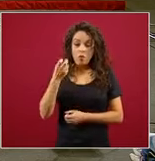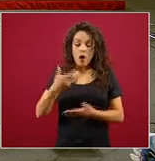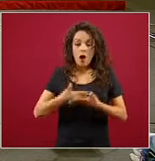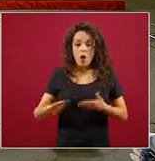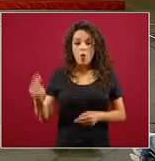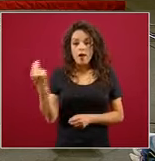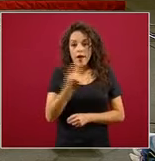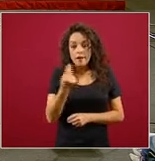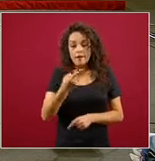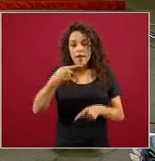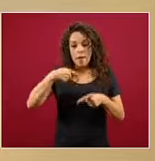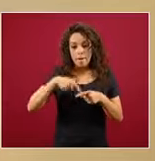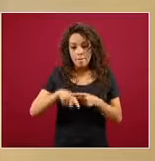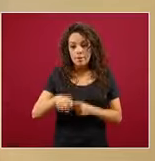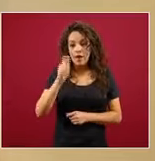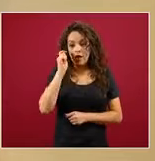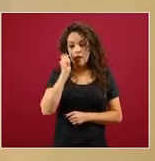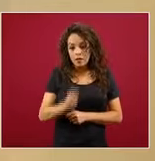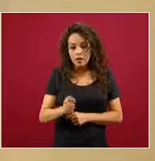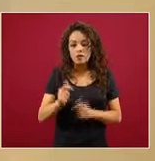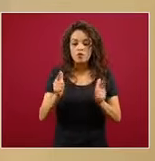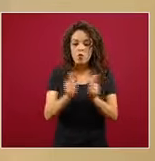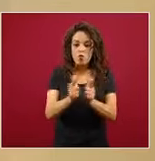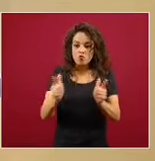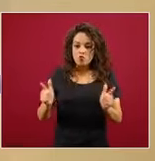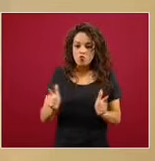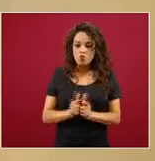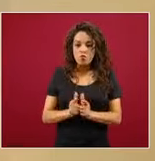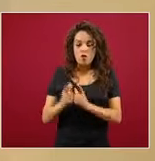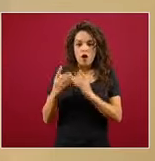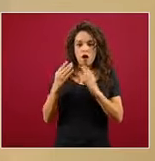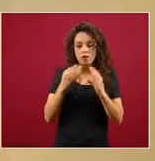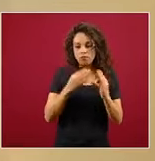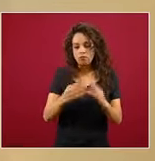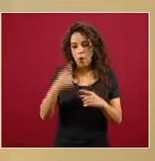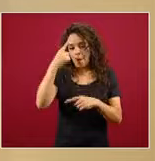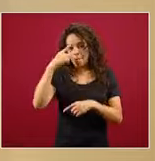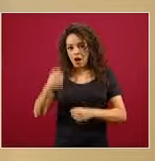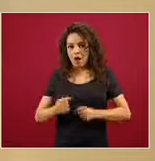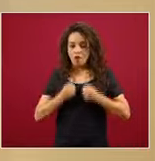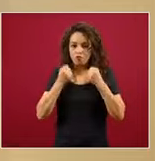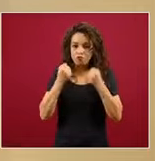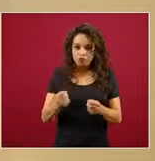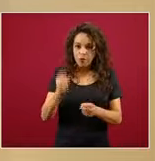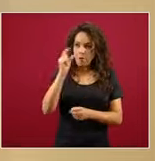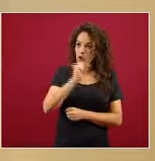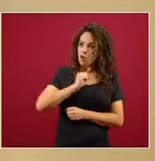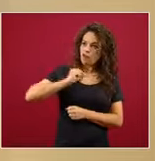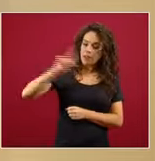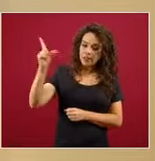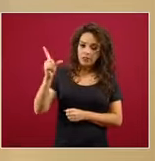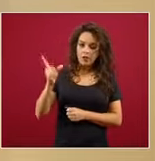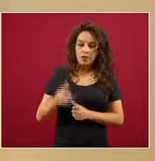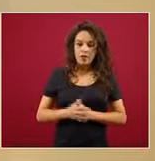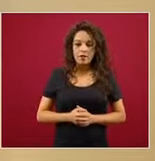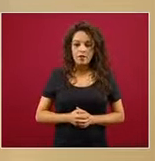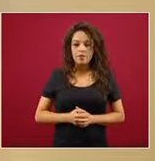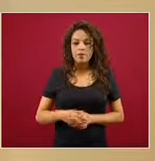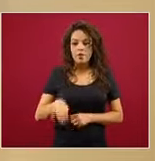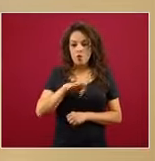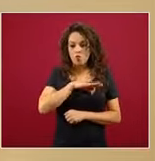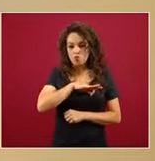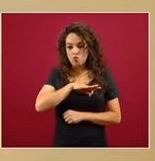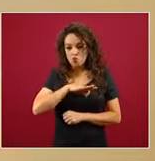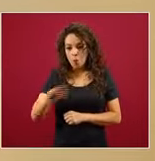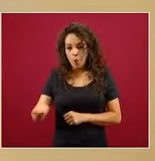todo un grupo, todo un contingente de profesionales organizado que pueda avanzar en el desarrollo